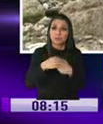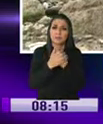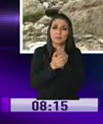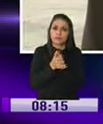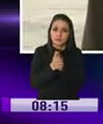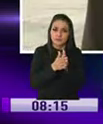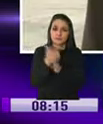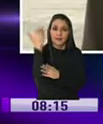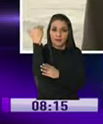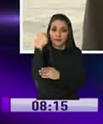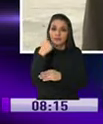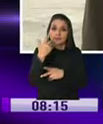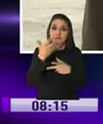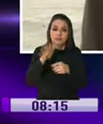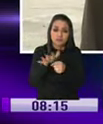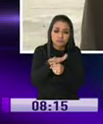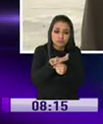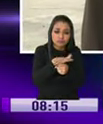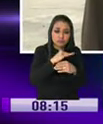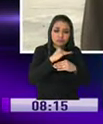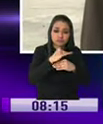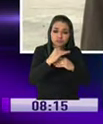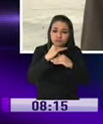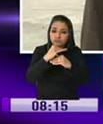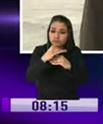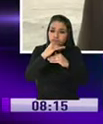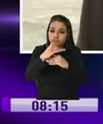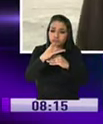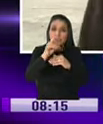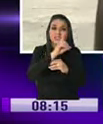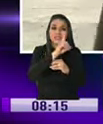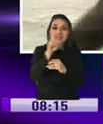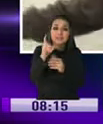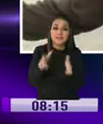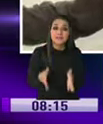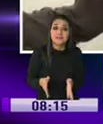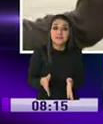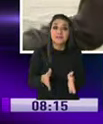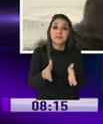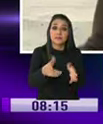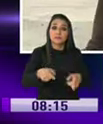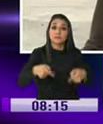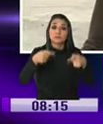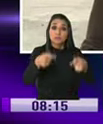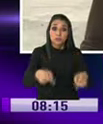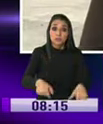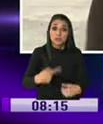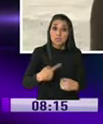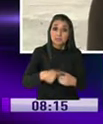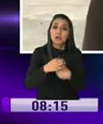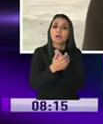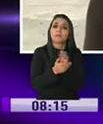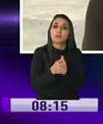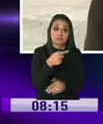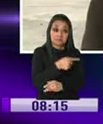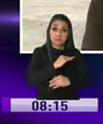informado que se estaban pavimentando 100 vías diarias acá en la capital, así que esta es una de las que